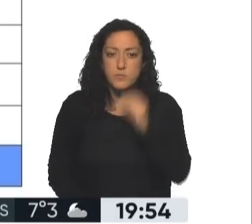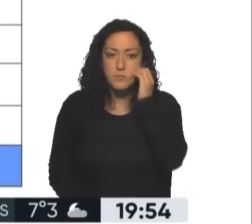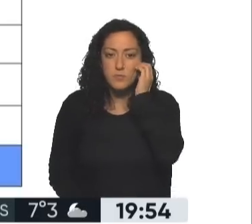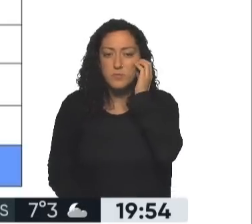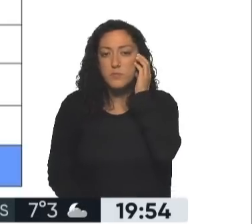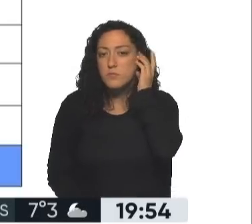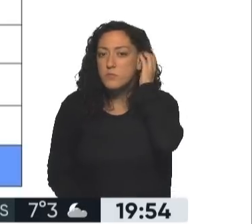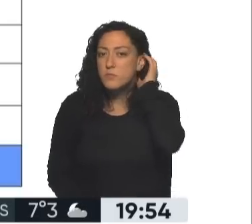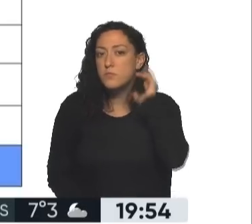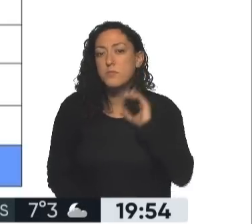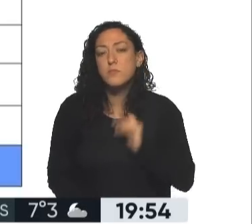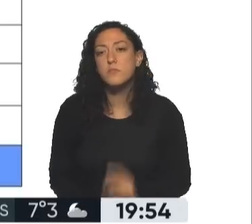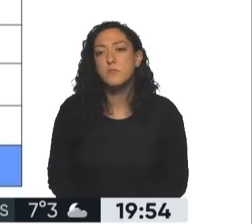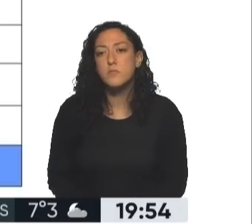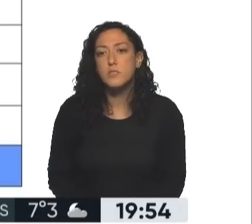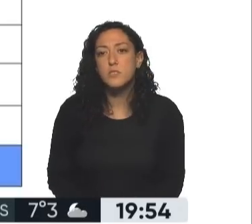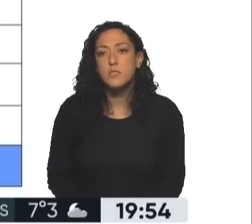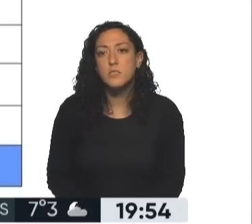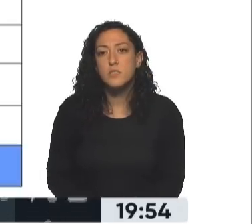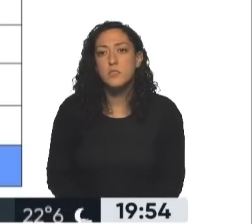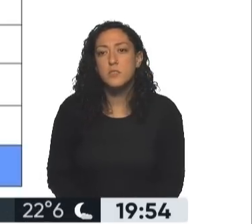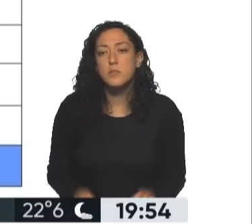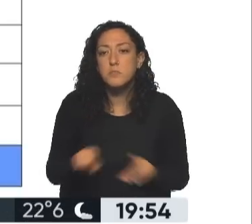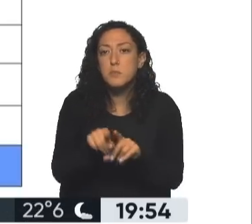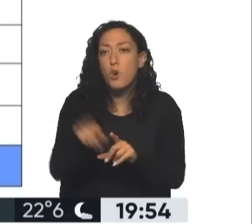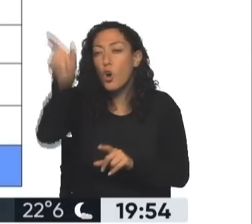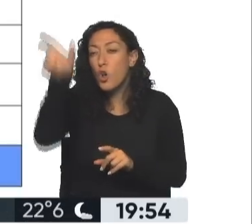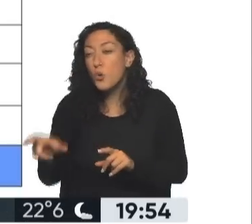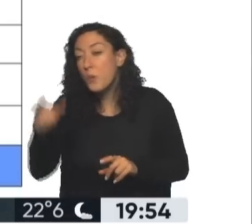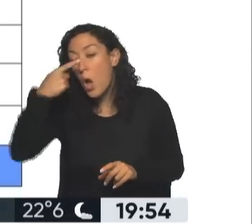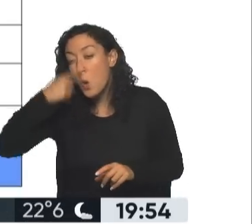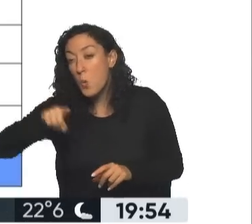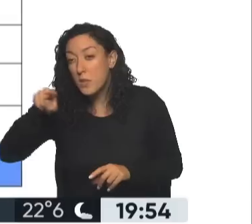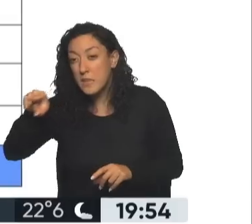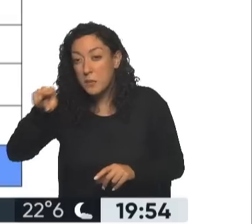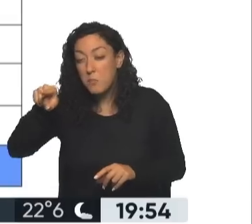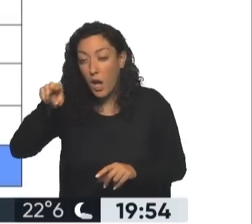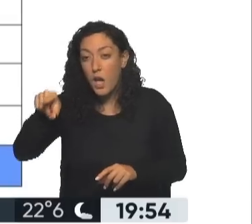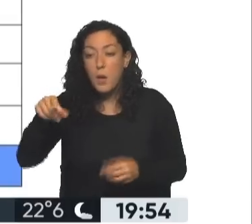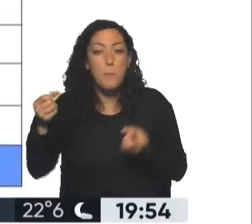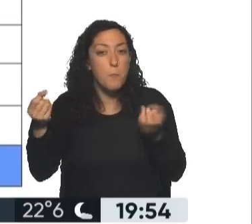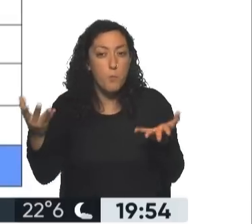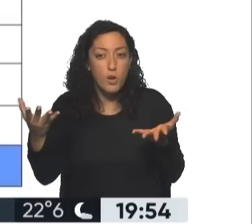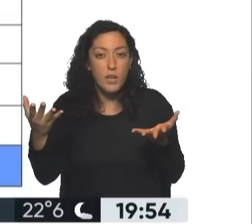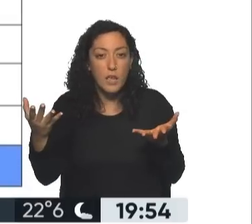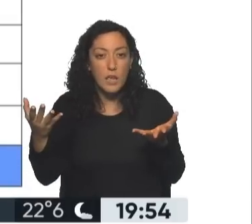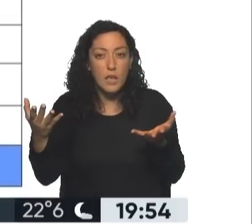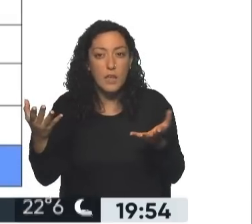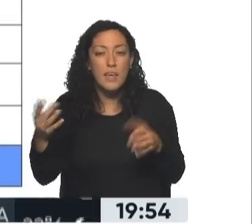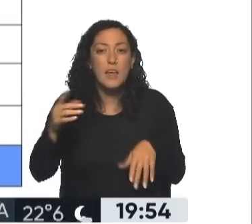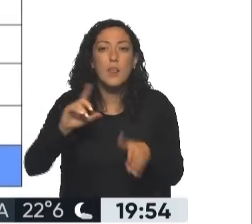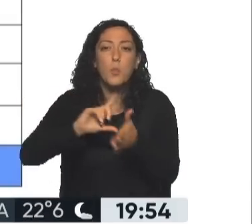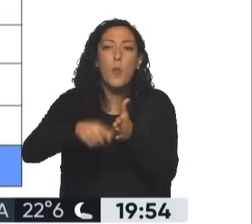Pueden verlas. La persistencia, que es la última columna, se da fundamentalmente por los tiempos en los cuales dura